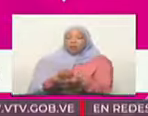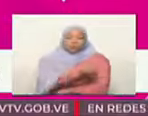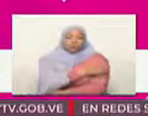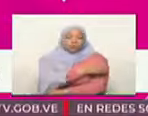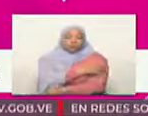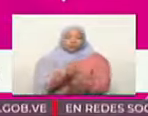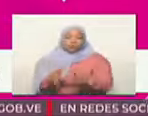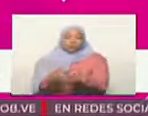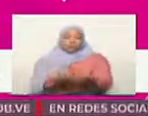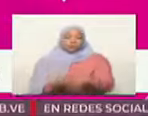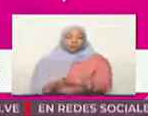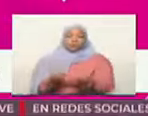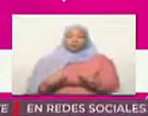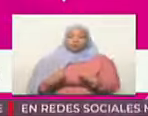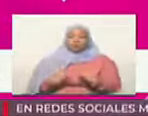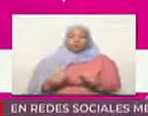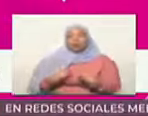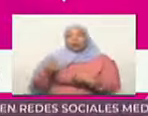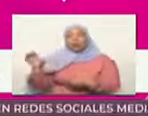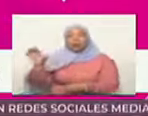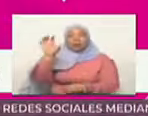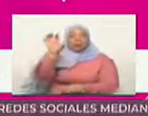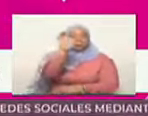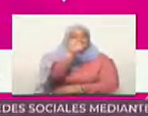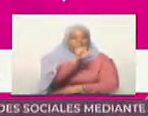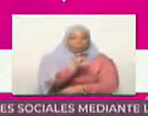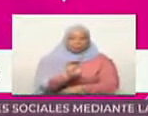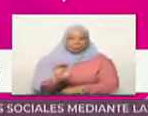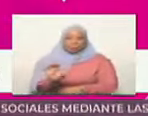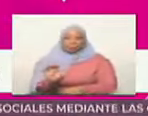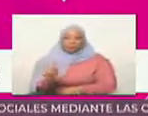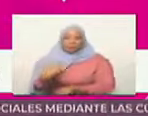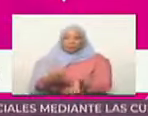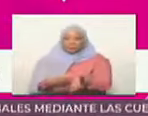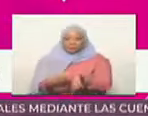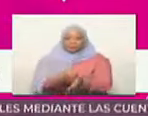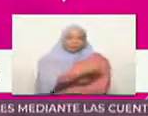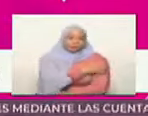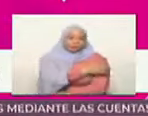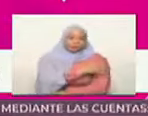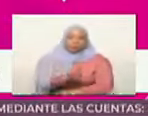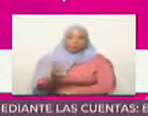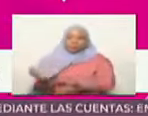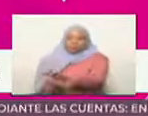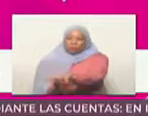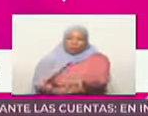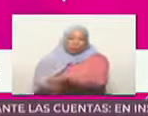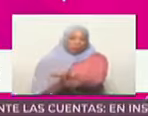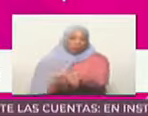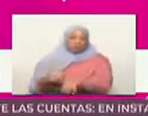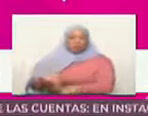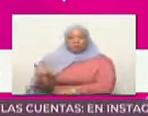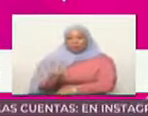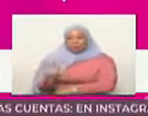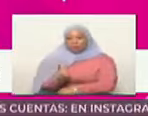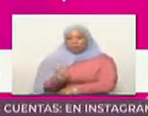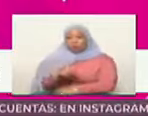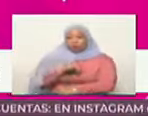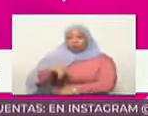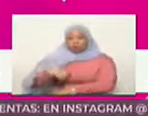norte, desde el exterior. Ellos creyeron, el trabajo está hecho, nos apoderamos de las redes